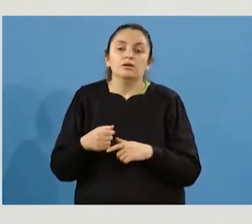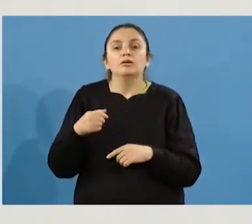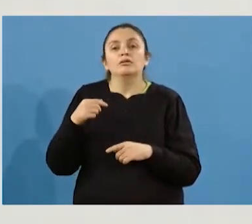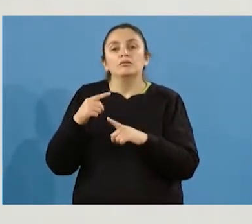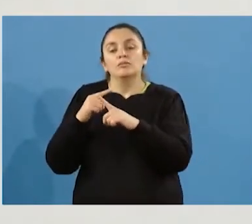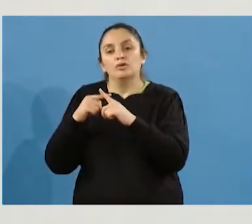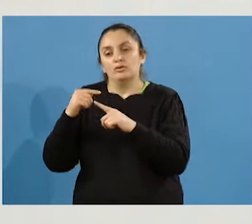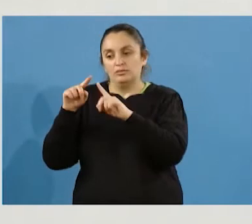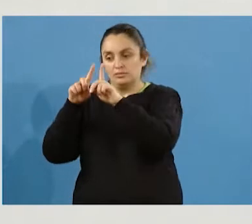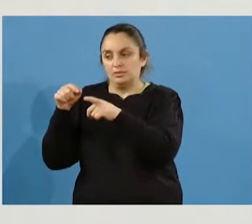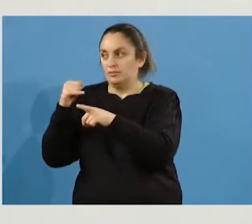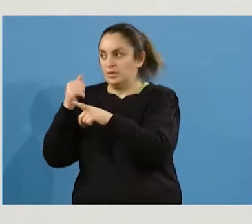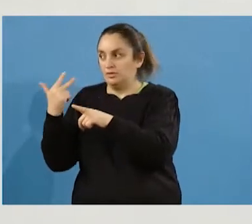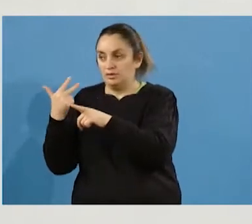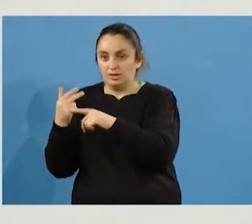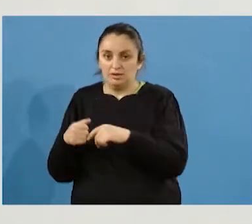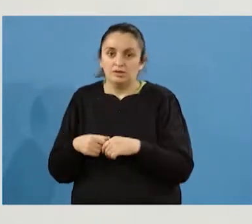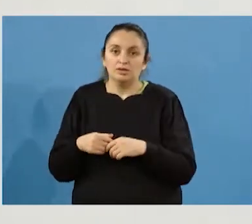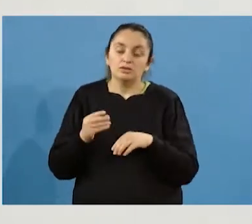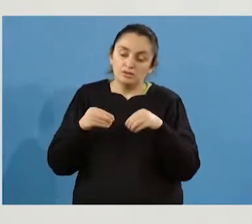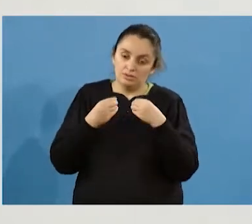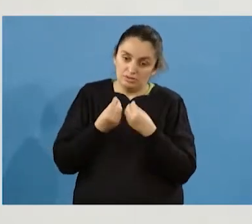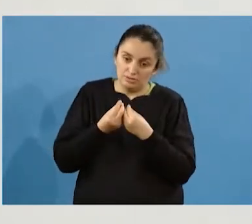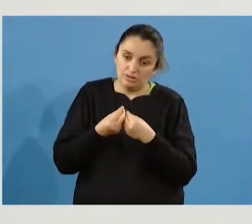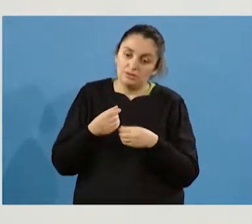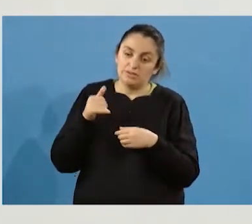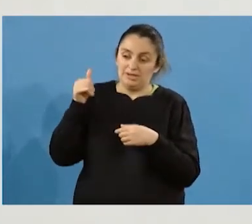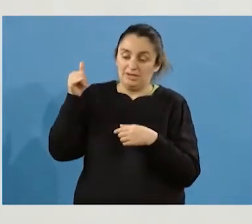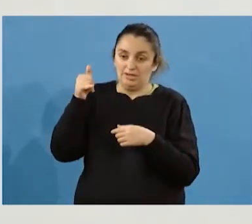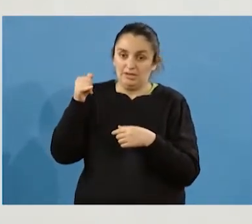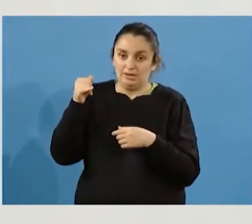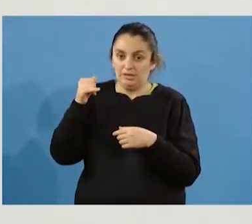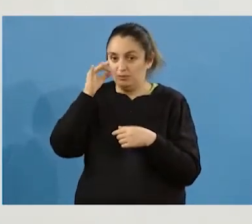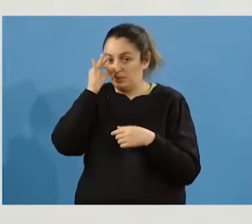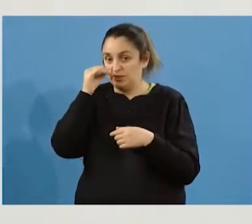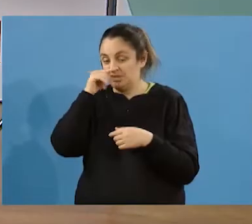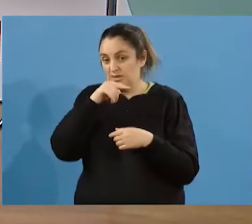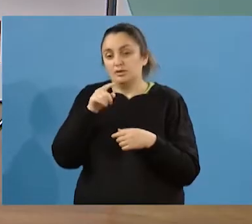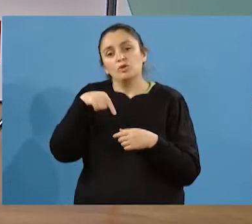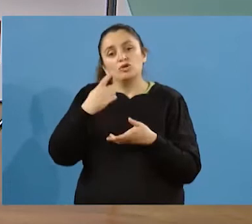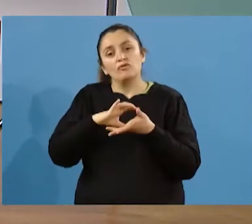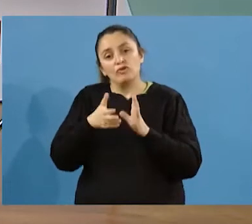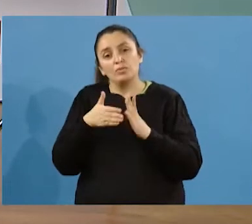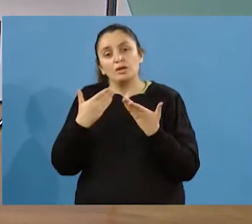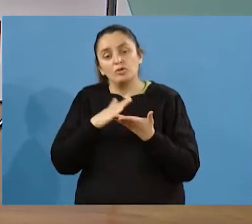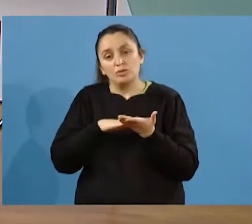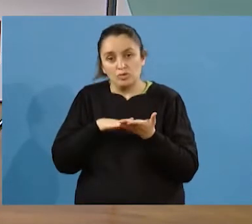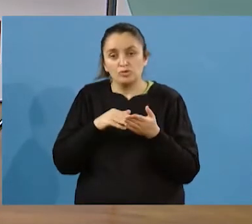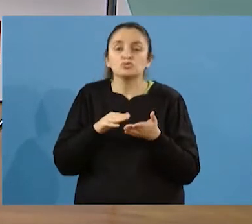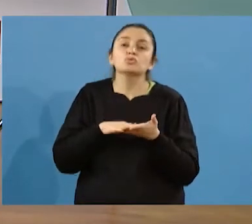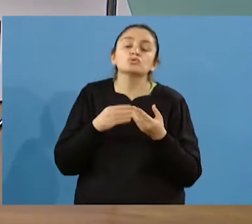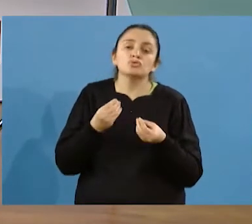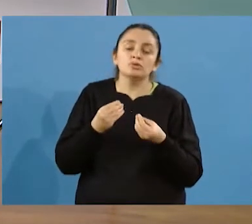a lograr ese signo del 27 pero hay otro recurso que podemos usar nosotros para poder